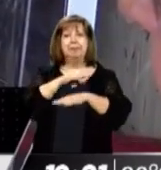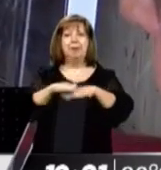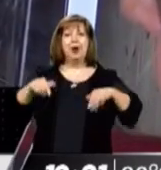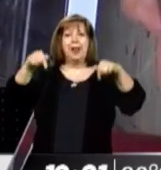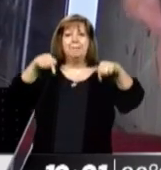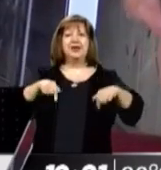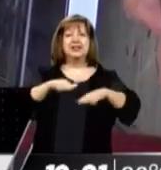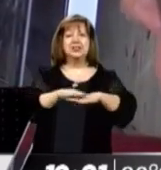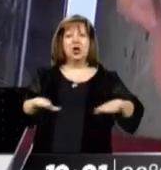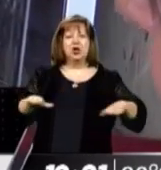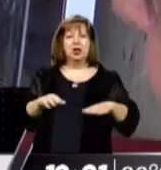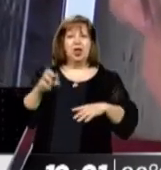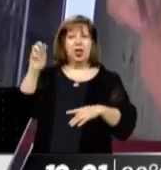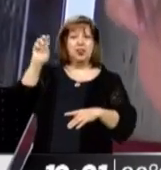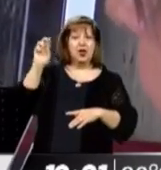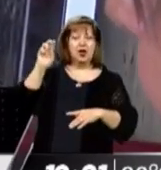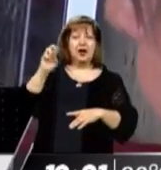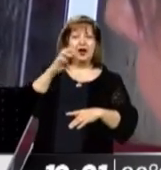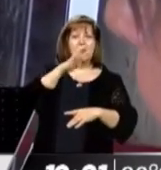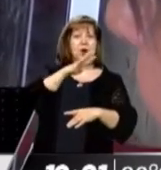Y ahora que subió el dólar a